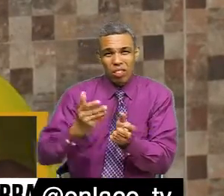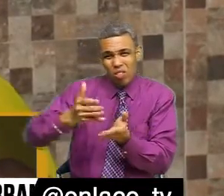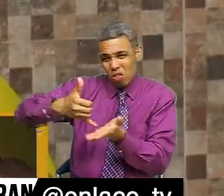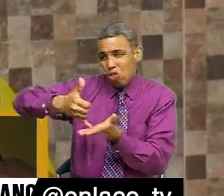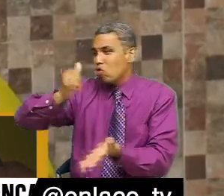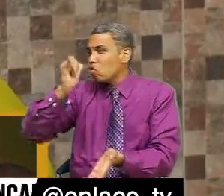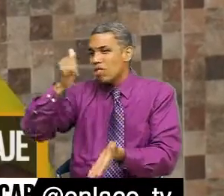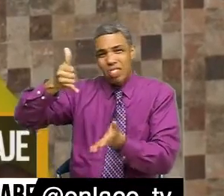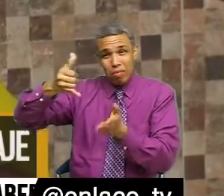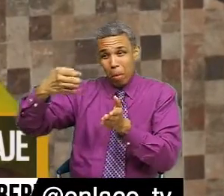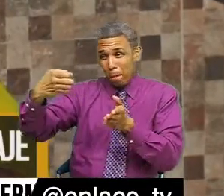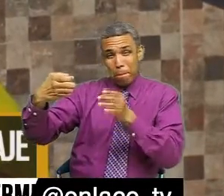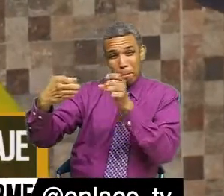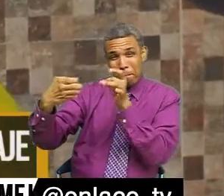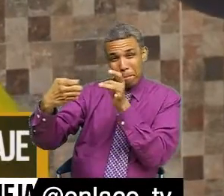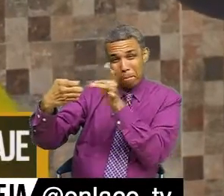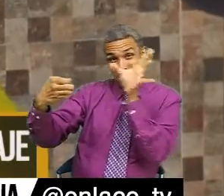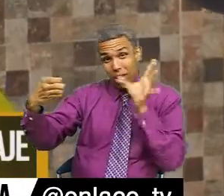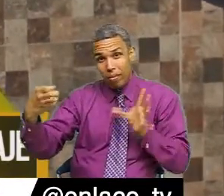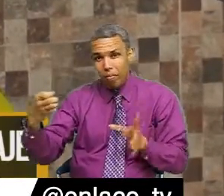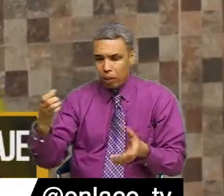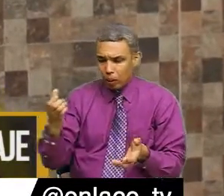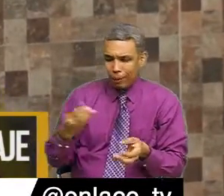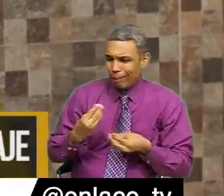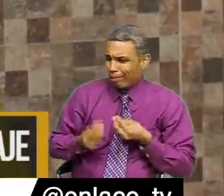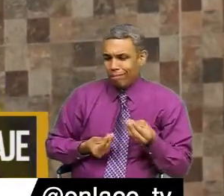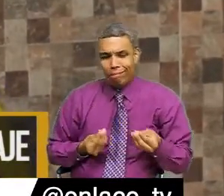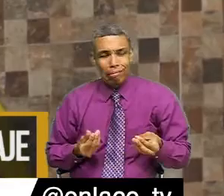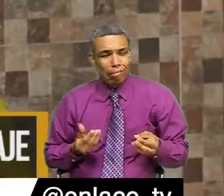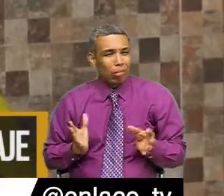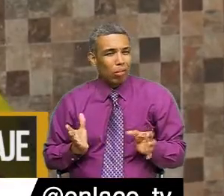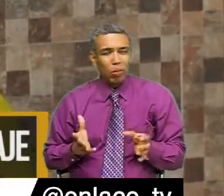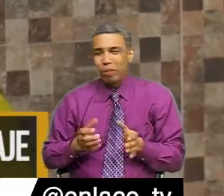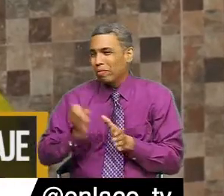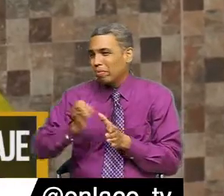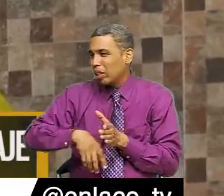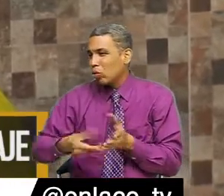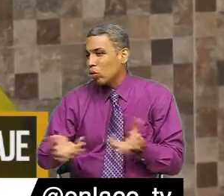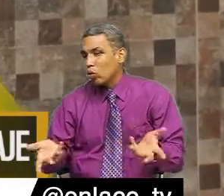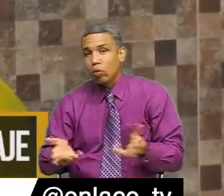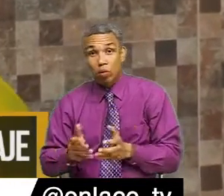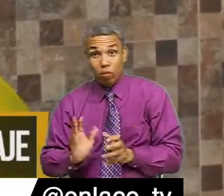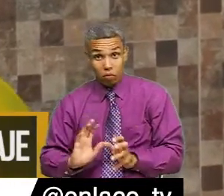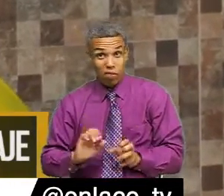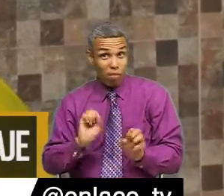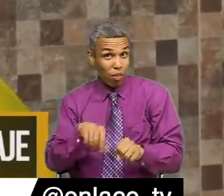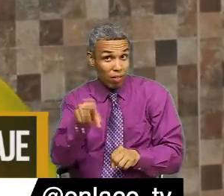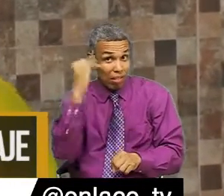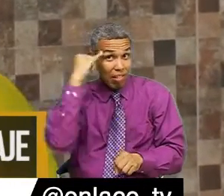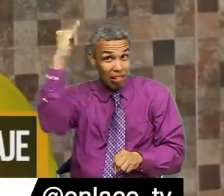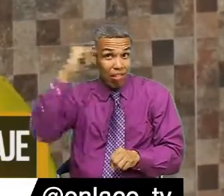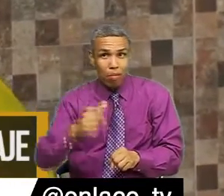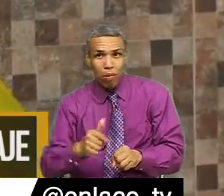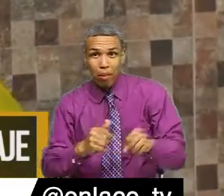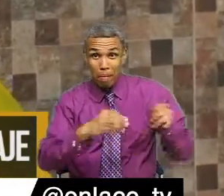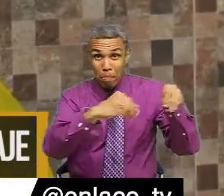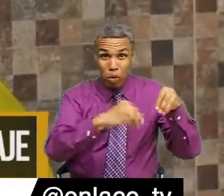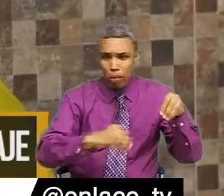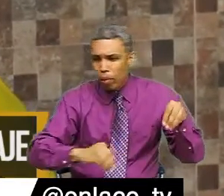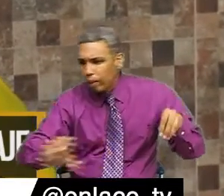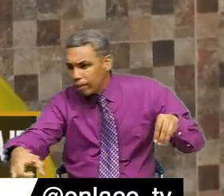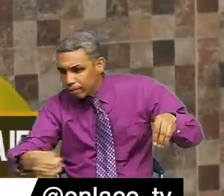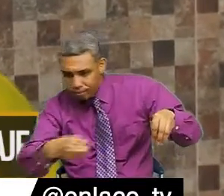cuadernos, libros, revista, periódico, todo lo que usted que tenga en su hogar que no utilice, pero que sea reciclable, todo